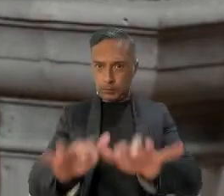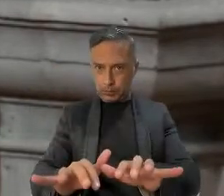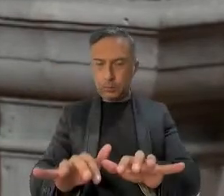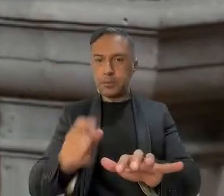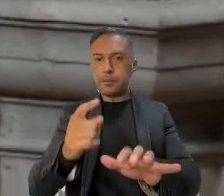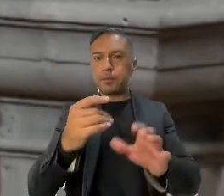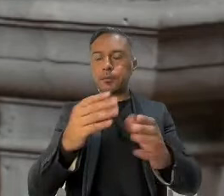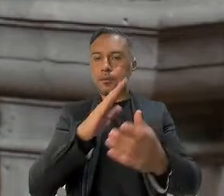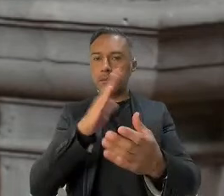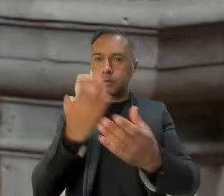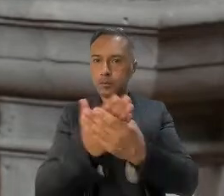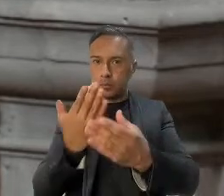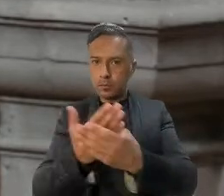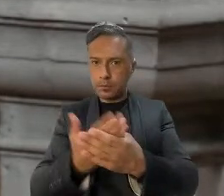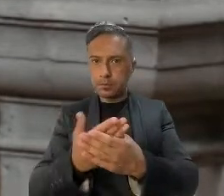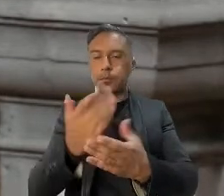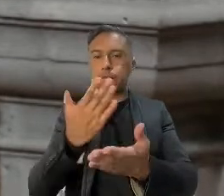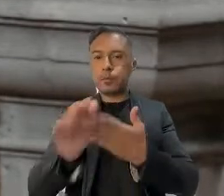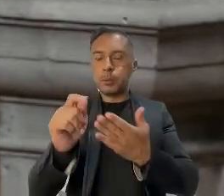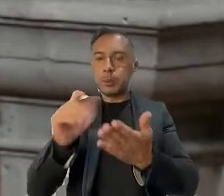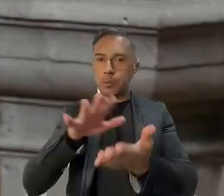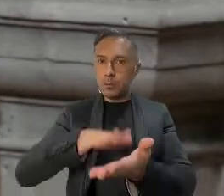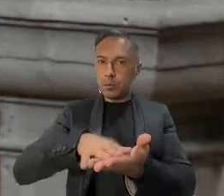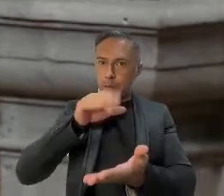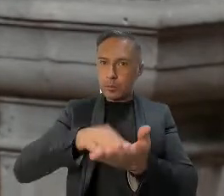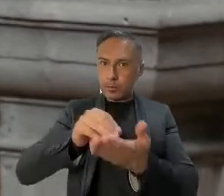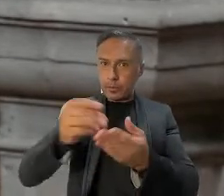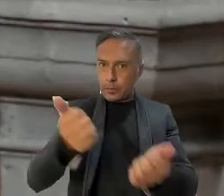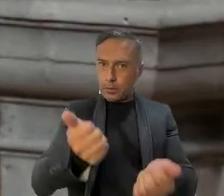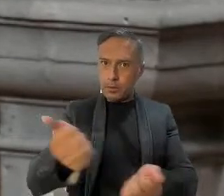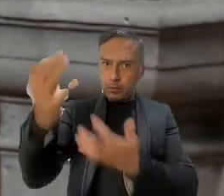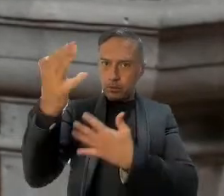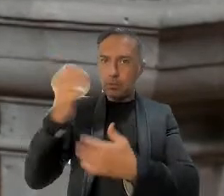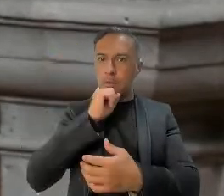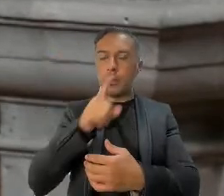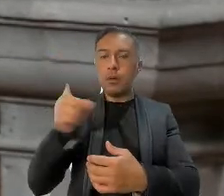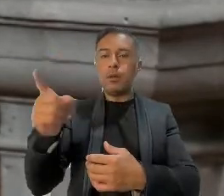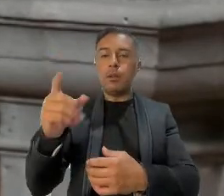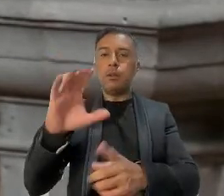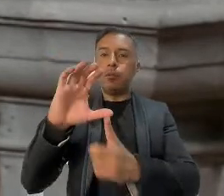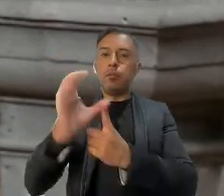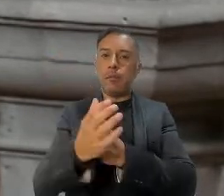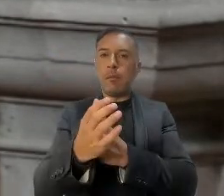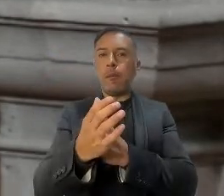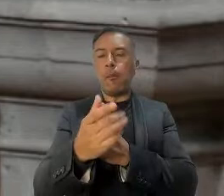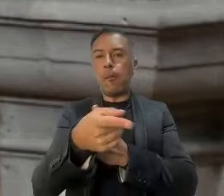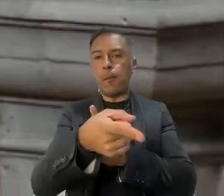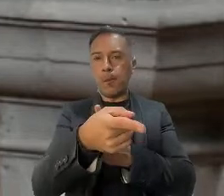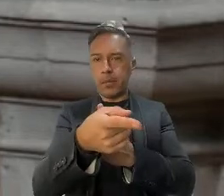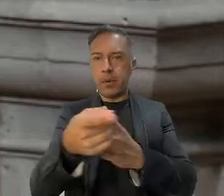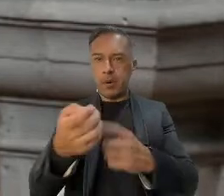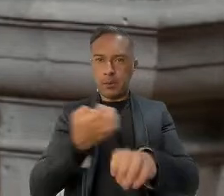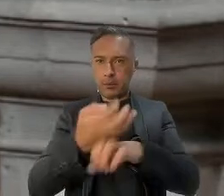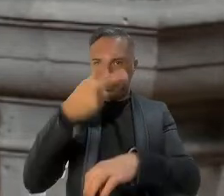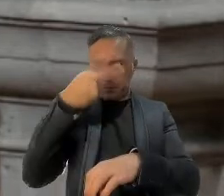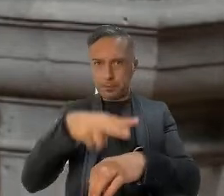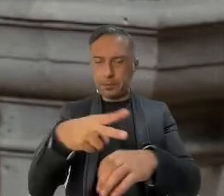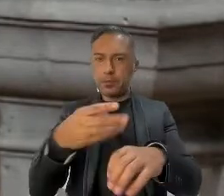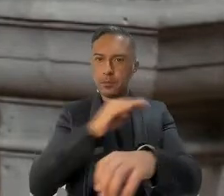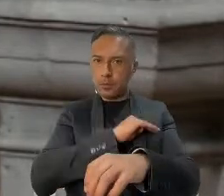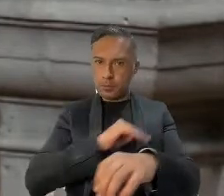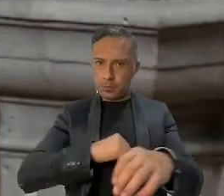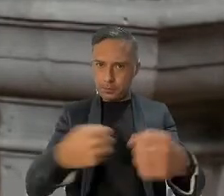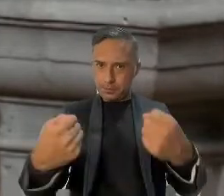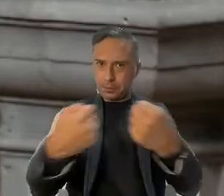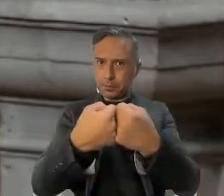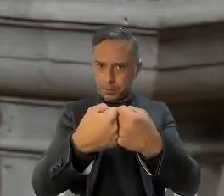que se acompañen y las copias del traslado, turnarlo a la brevedad a la Comisión Legislativa de Límites Territoriales del Estado de México y sus municipios,